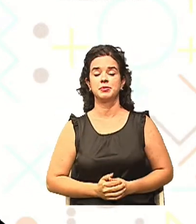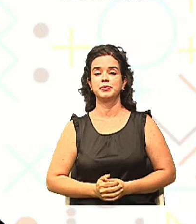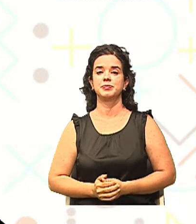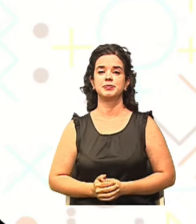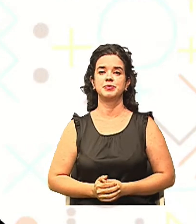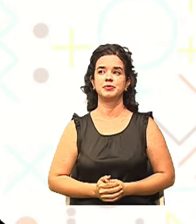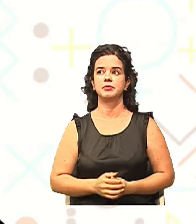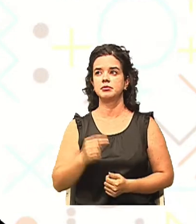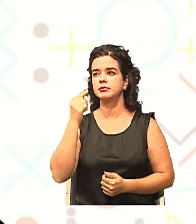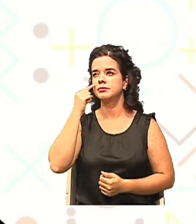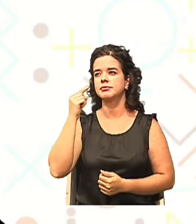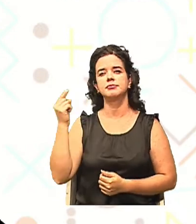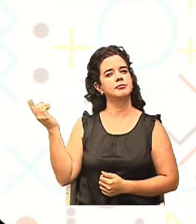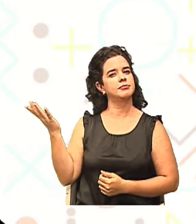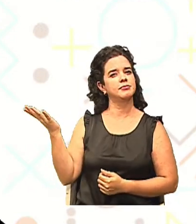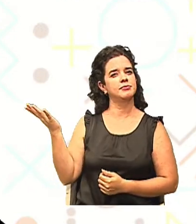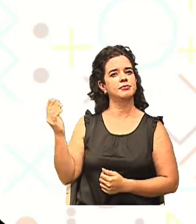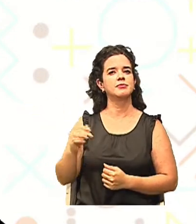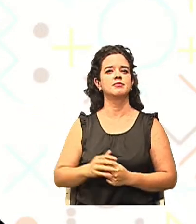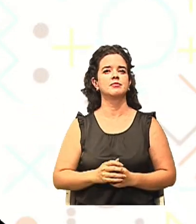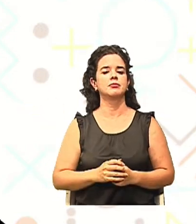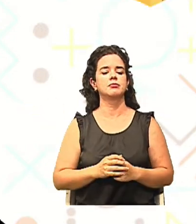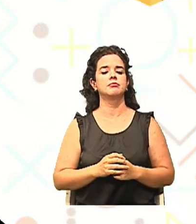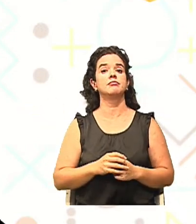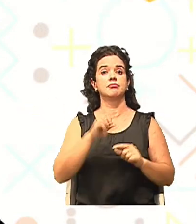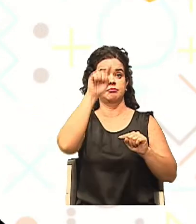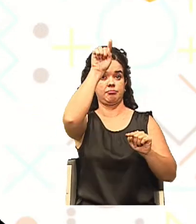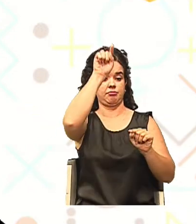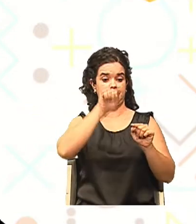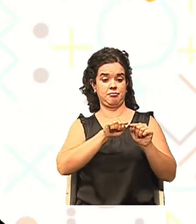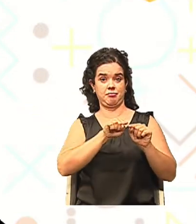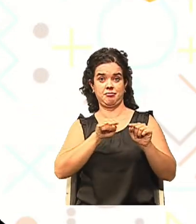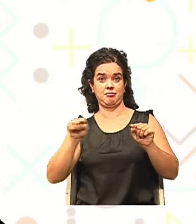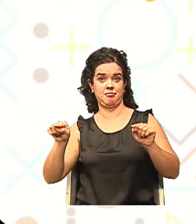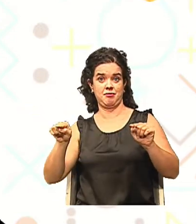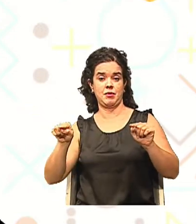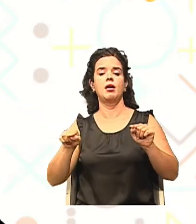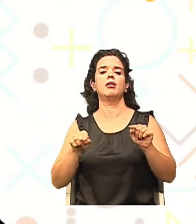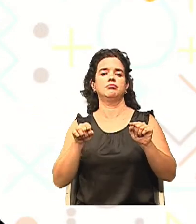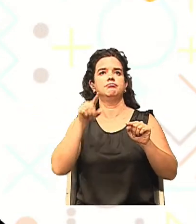pantalla corresponde a un triángulo rectángulo.